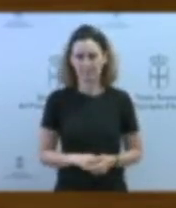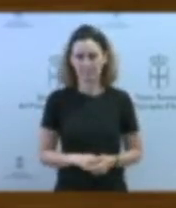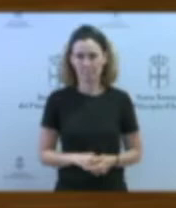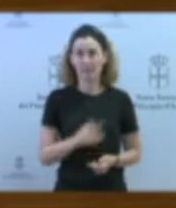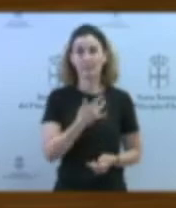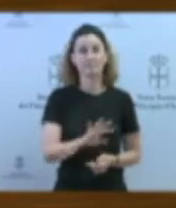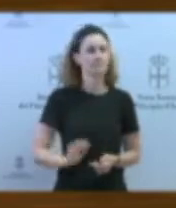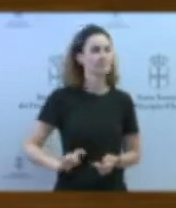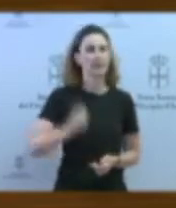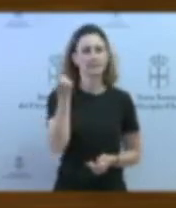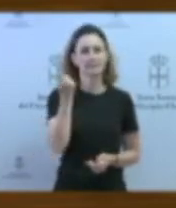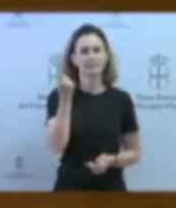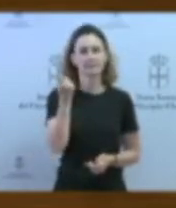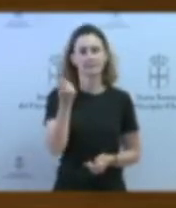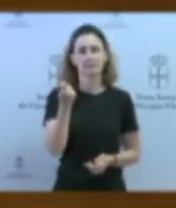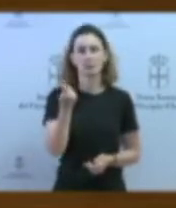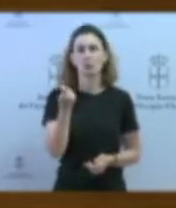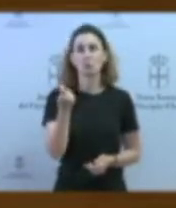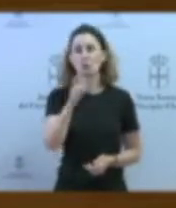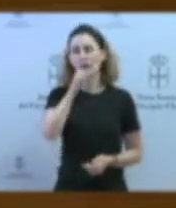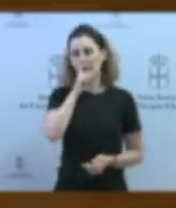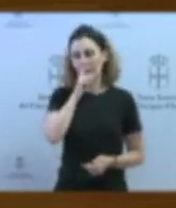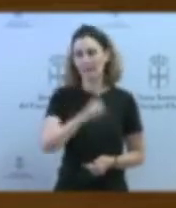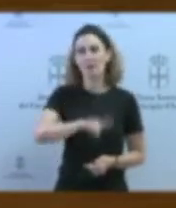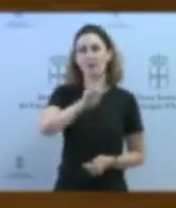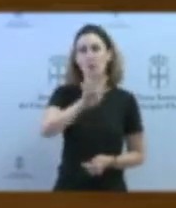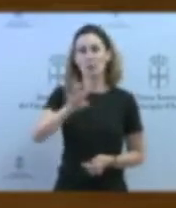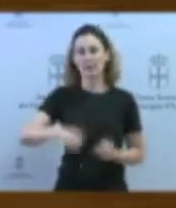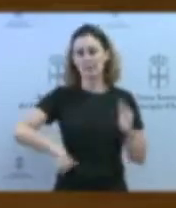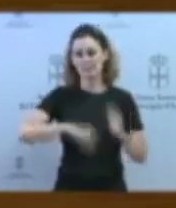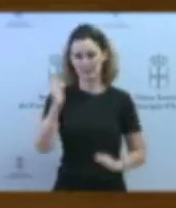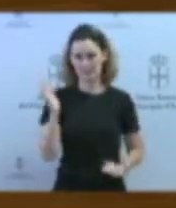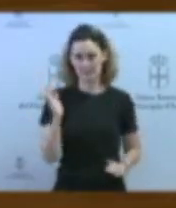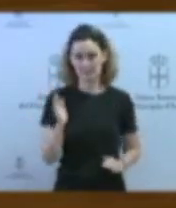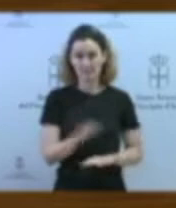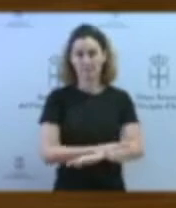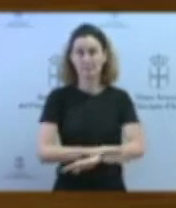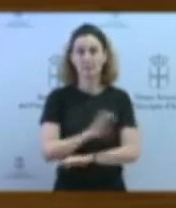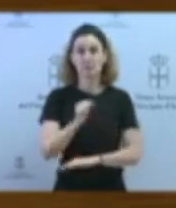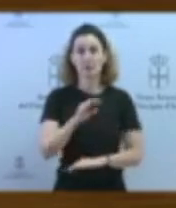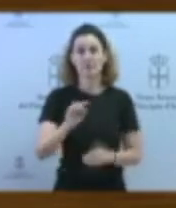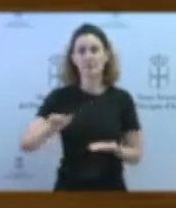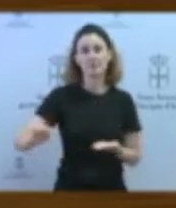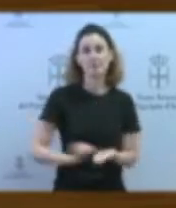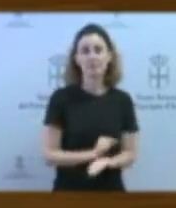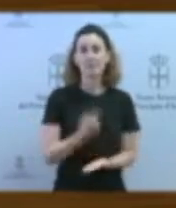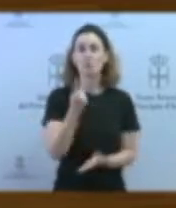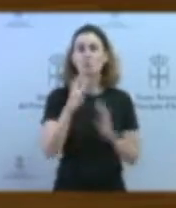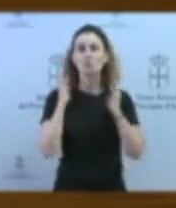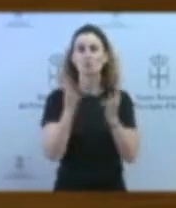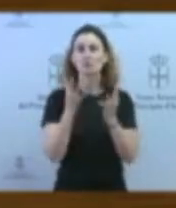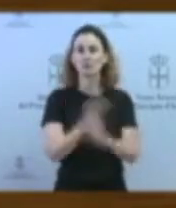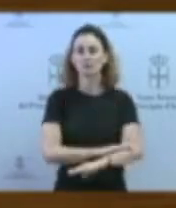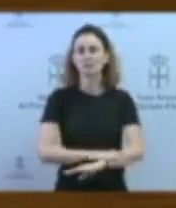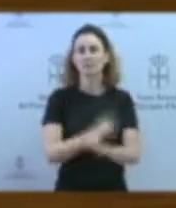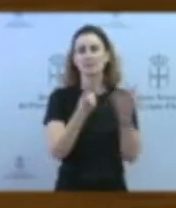María Aznar, más de 140. El ministro Acebes firmó en un solo Consejo de Ministros 68 indultos a condenados